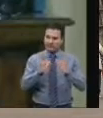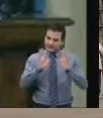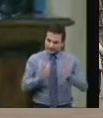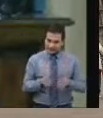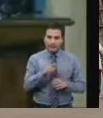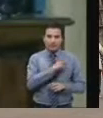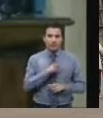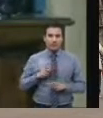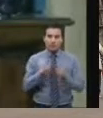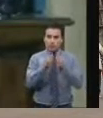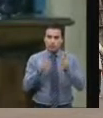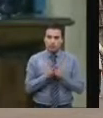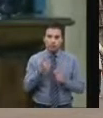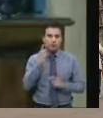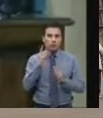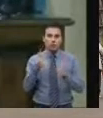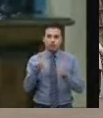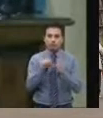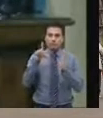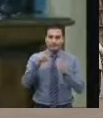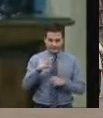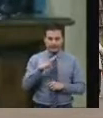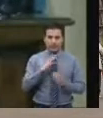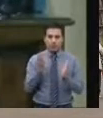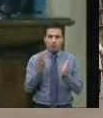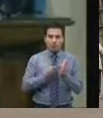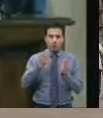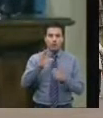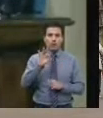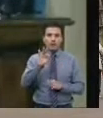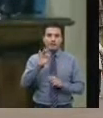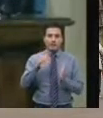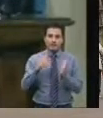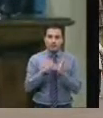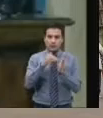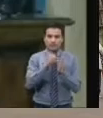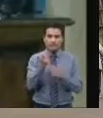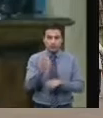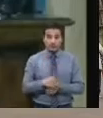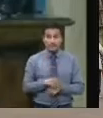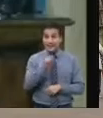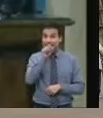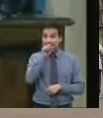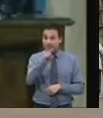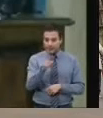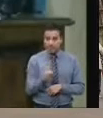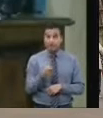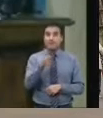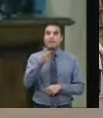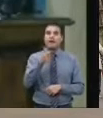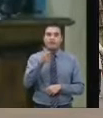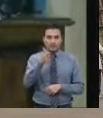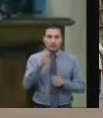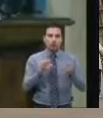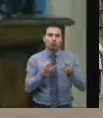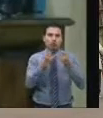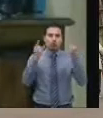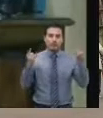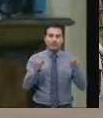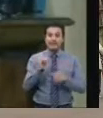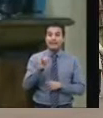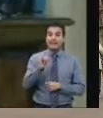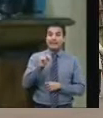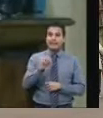económica que implica un poco más de 40 millones de pesos y también por primera vez el INE aplique una